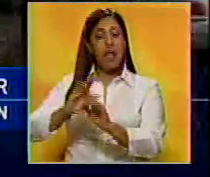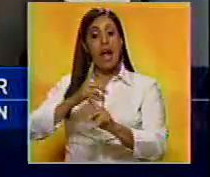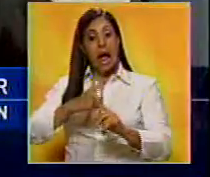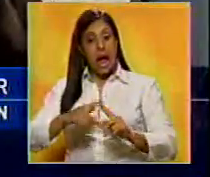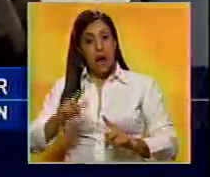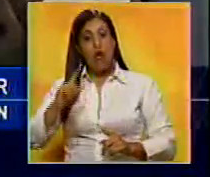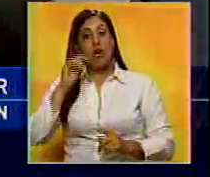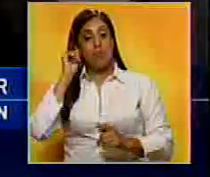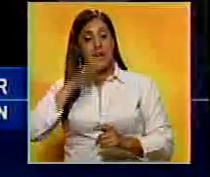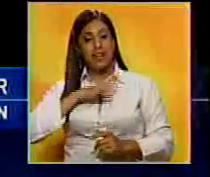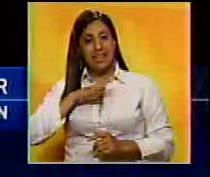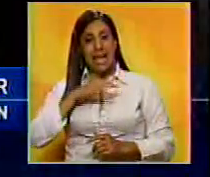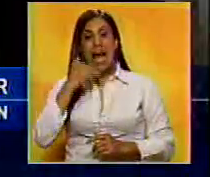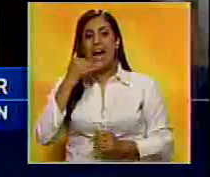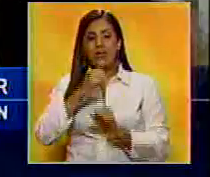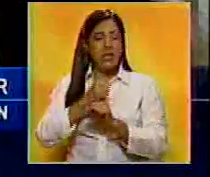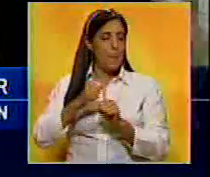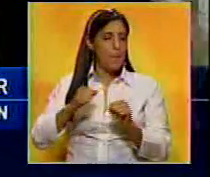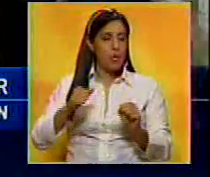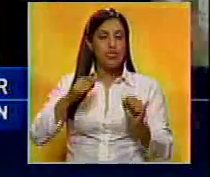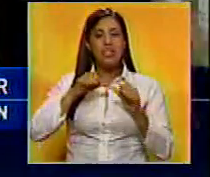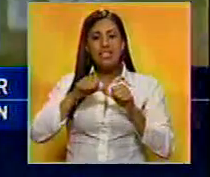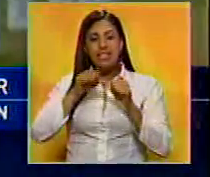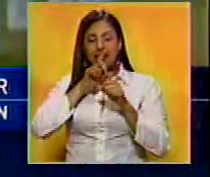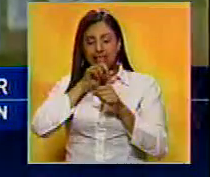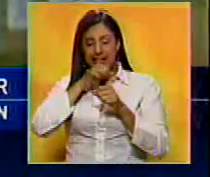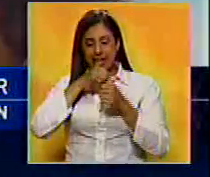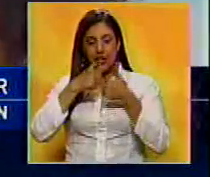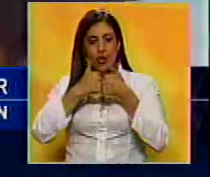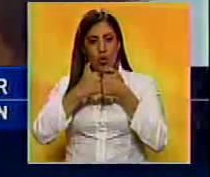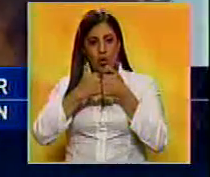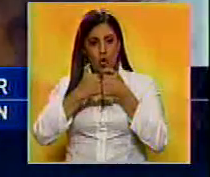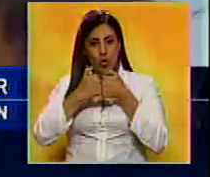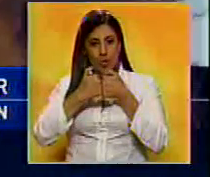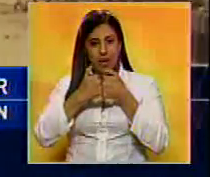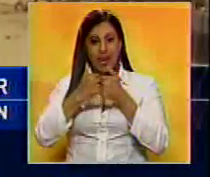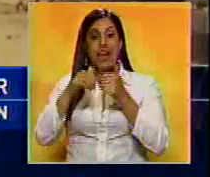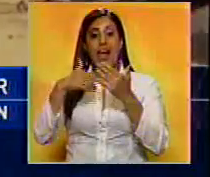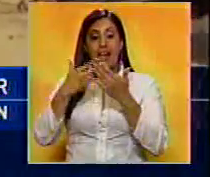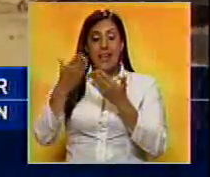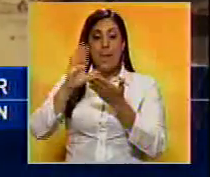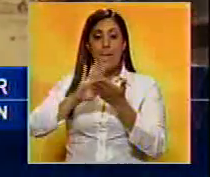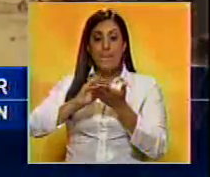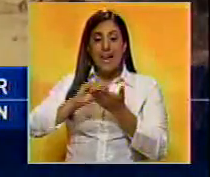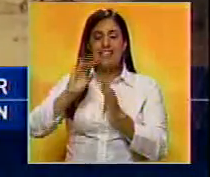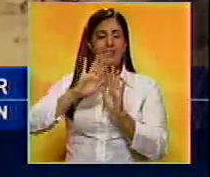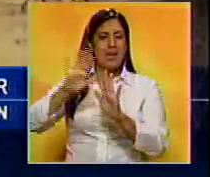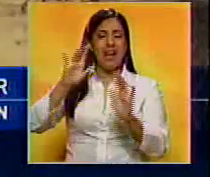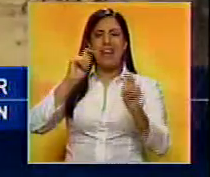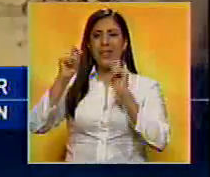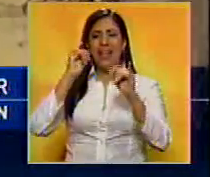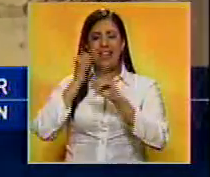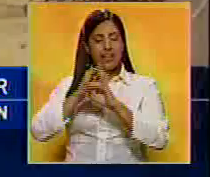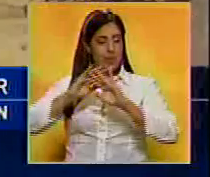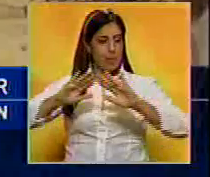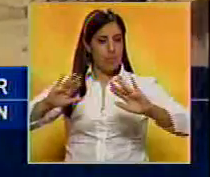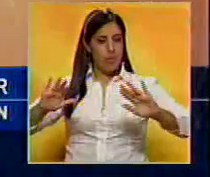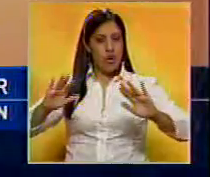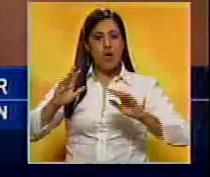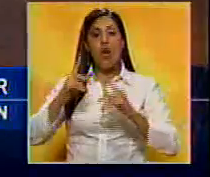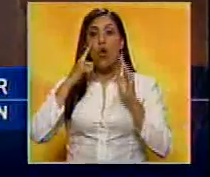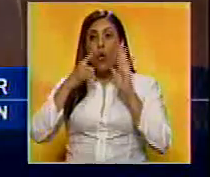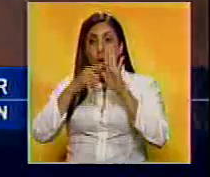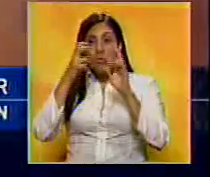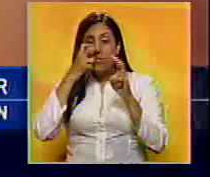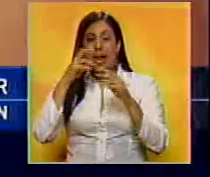al parecer por mantener en secreto su relación con Joe además de mantenerse alejada de las redes sociales y del ojo